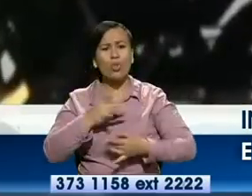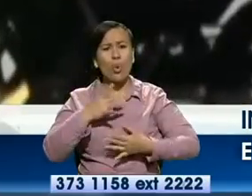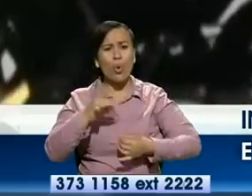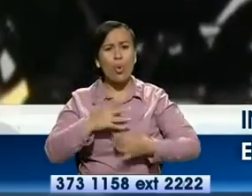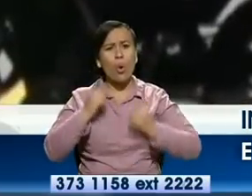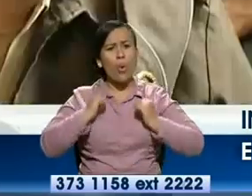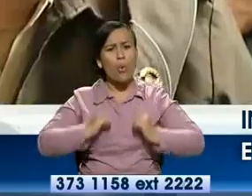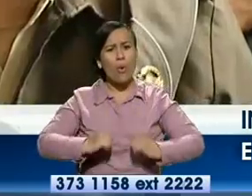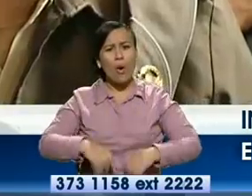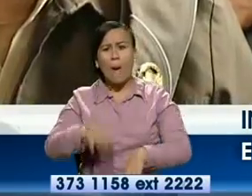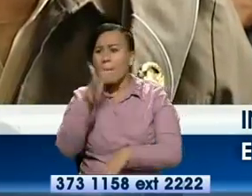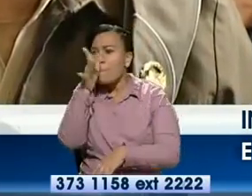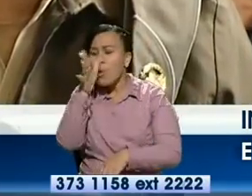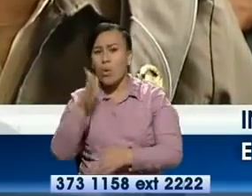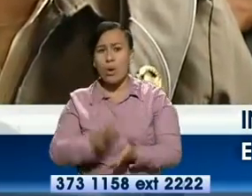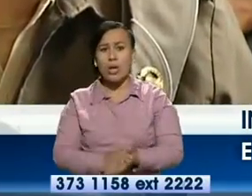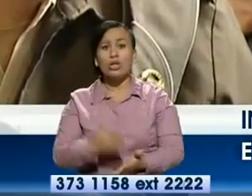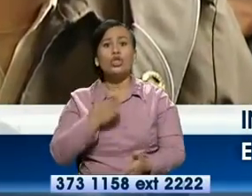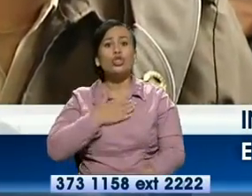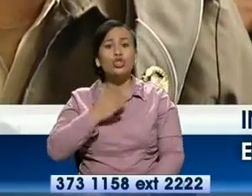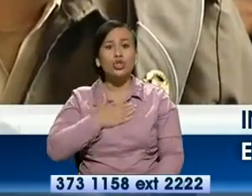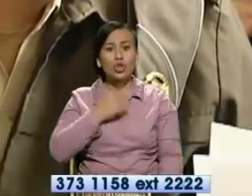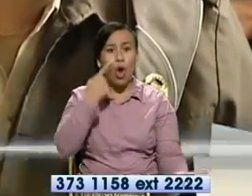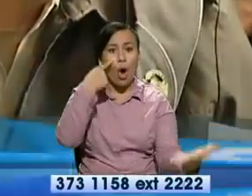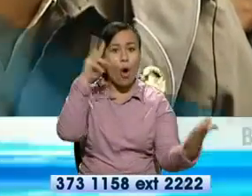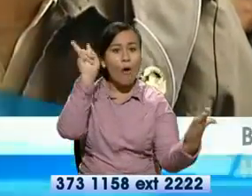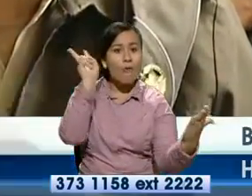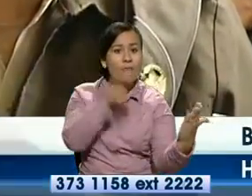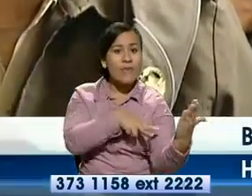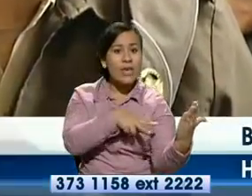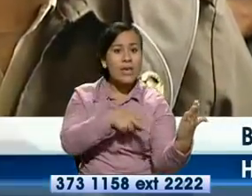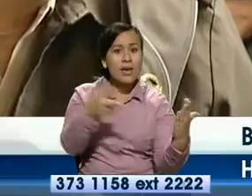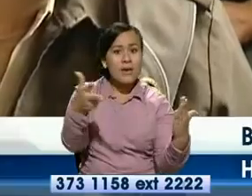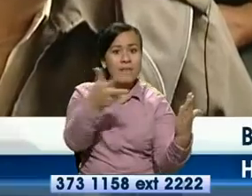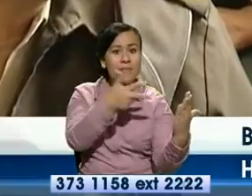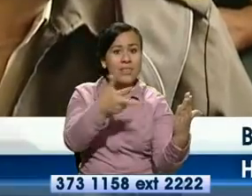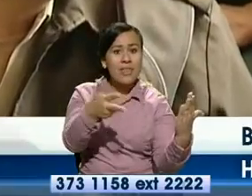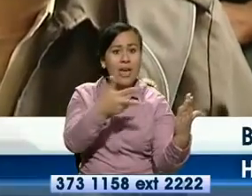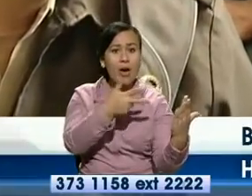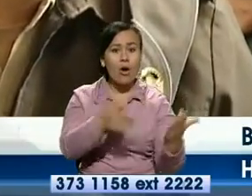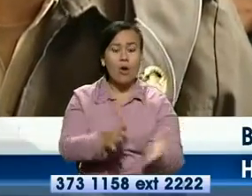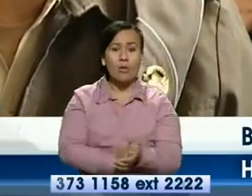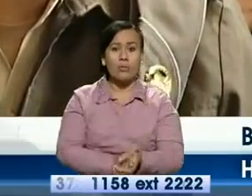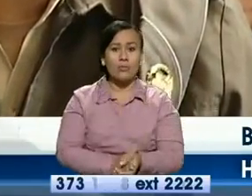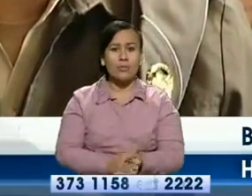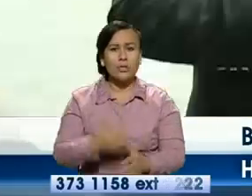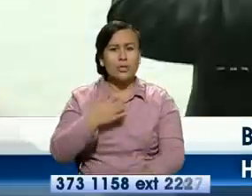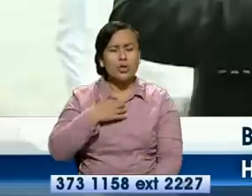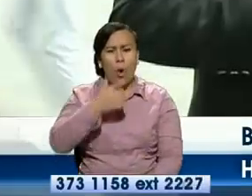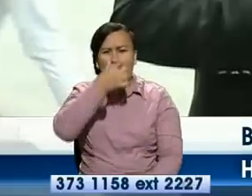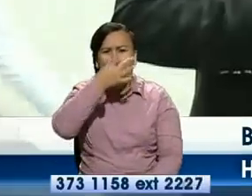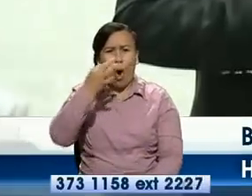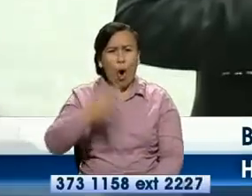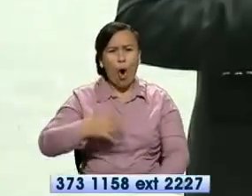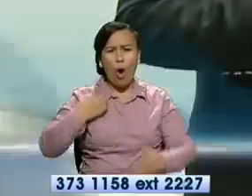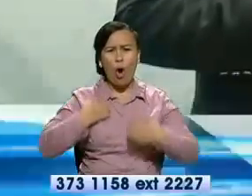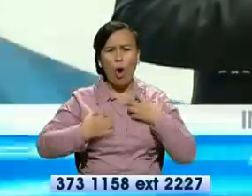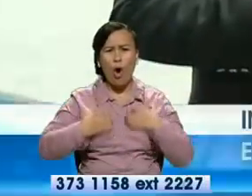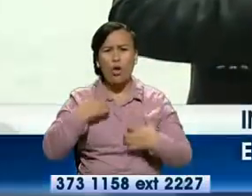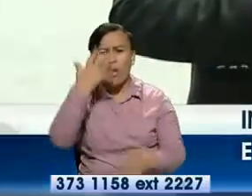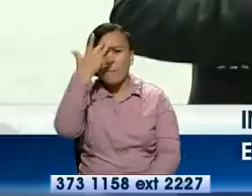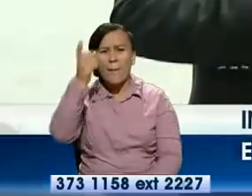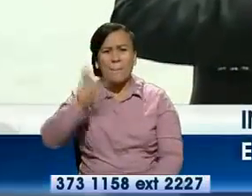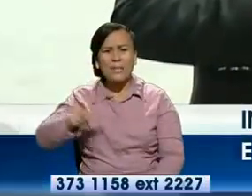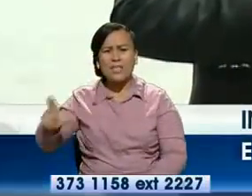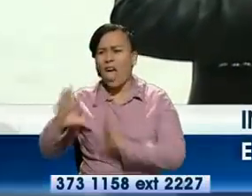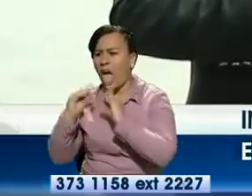de una familia. Yo vi el video. Créame que me llenó de ira, de odio. Las autoridades informaron